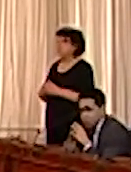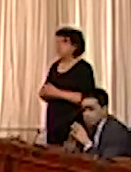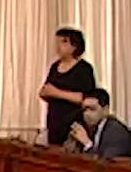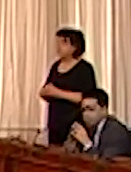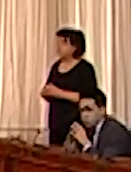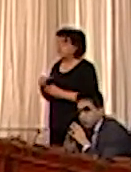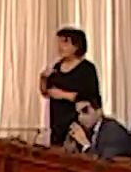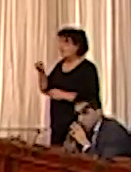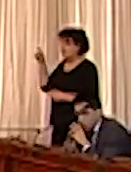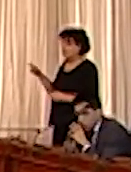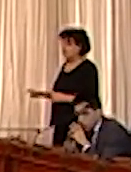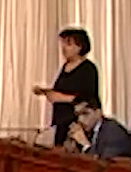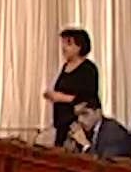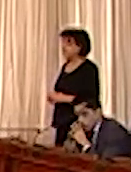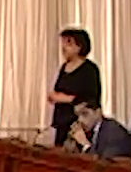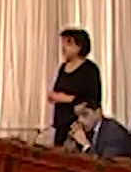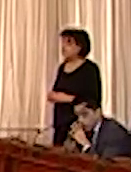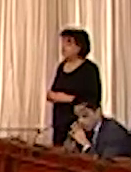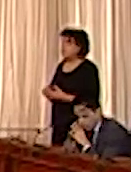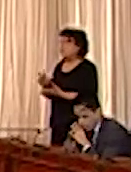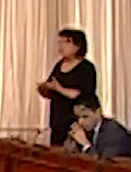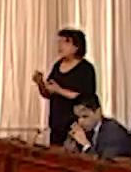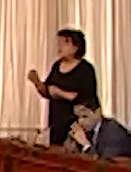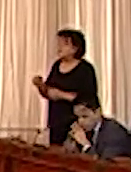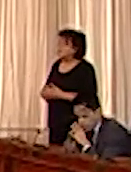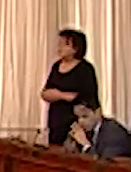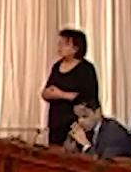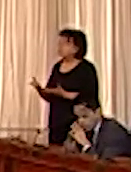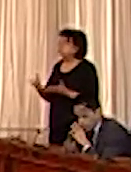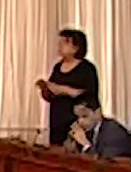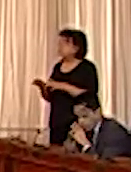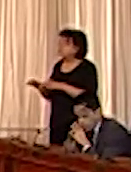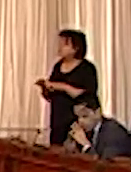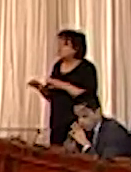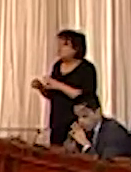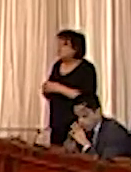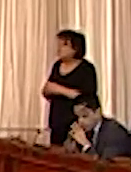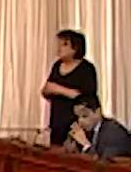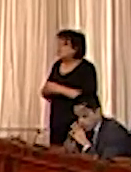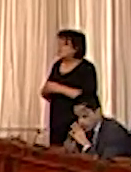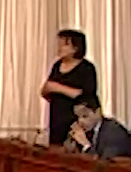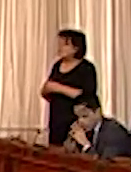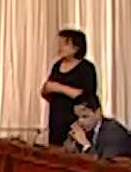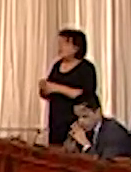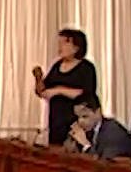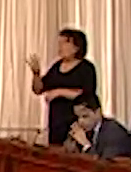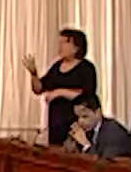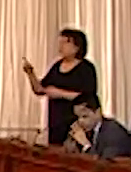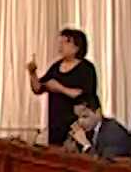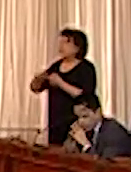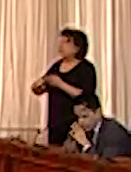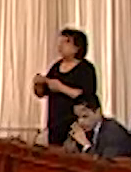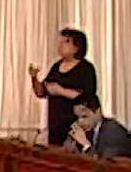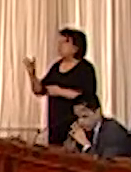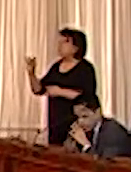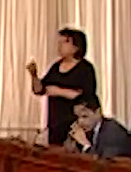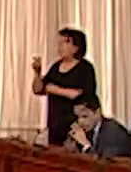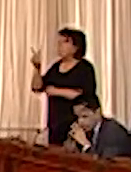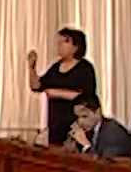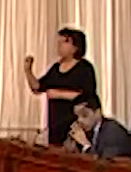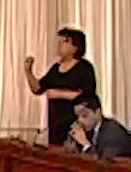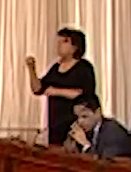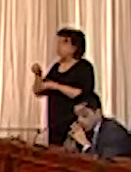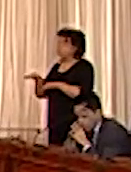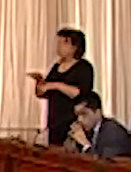muñoz wells a efecto de formalizar la misma con efectividad desde las 16 horas hasta las 18 horas del día 20 de julio del